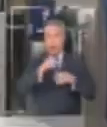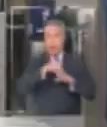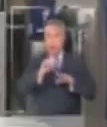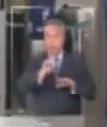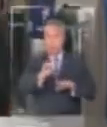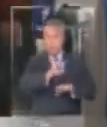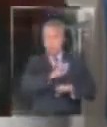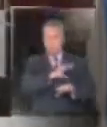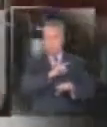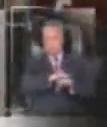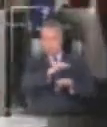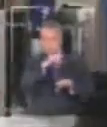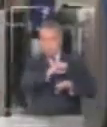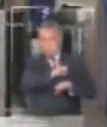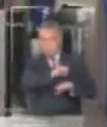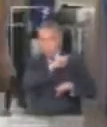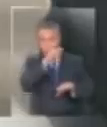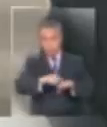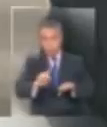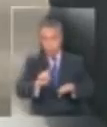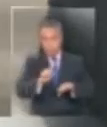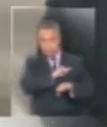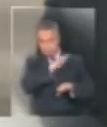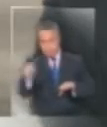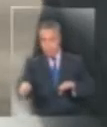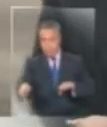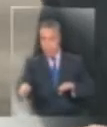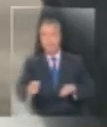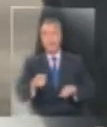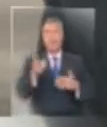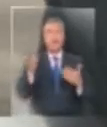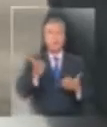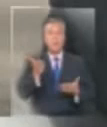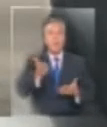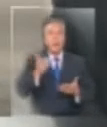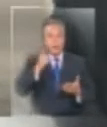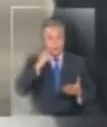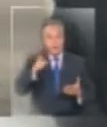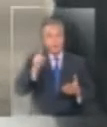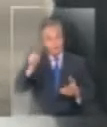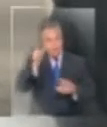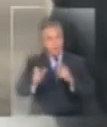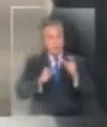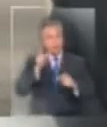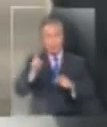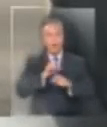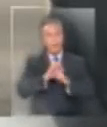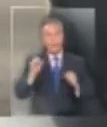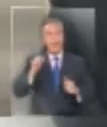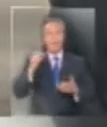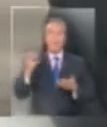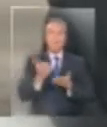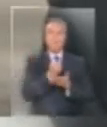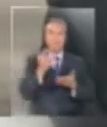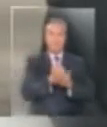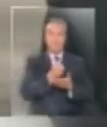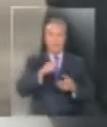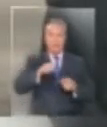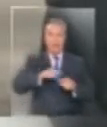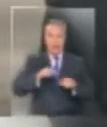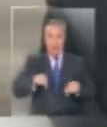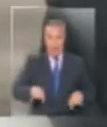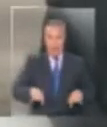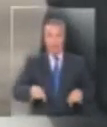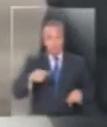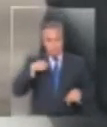Santiago. ¿Cuáles serán las tarifas? Nuestro objetivo es capturar a aquellos que no han podido a hoy tener la oportunidad de hacerlo. Y pues